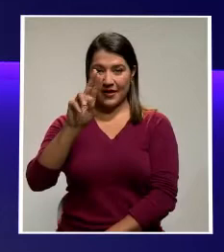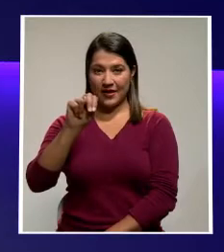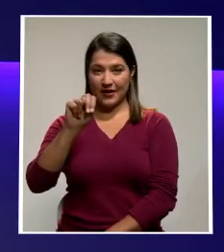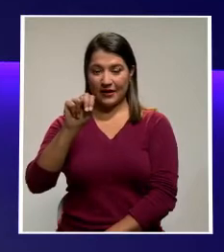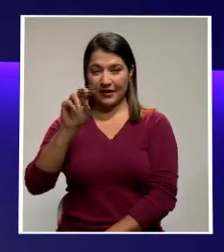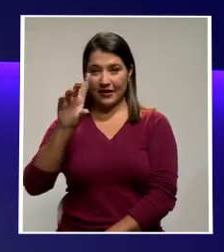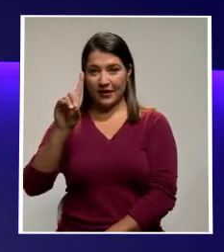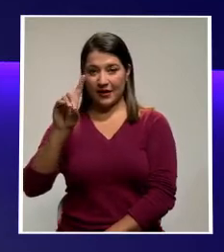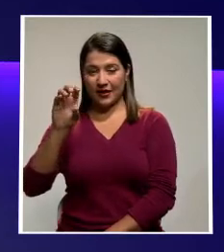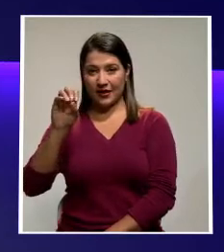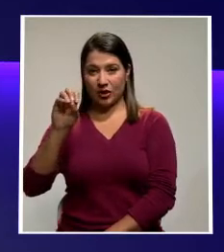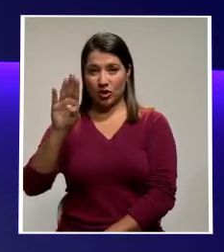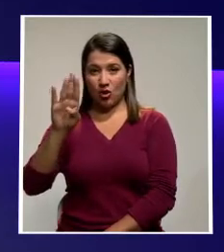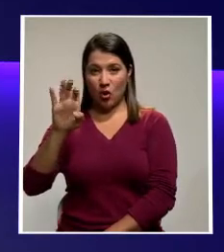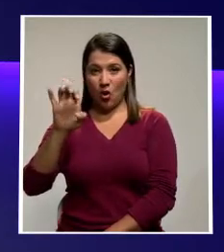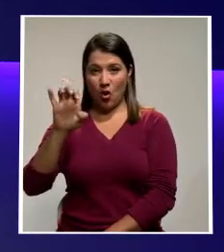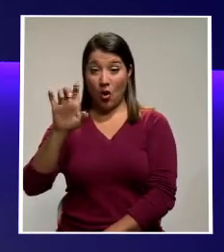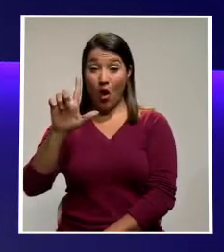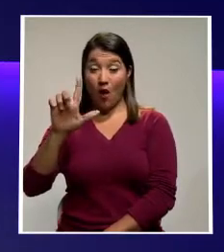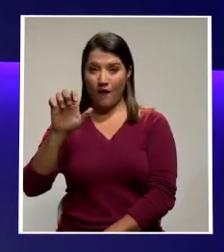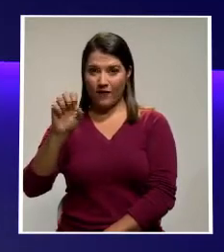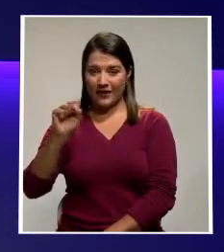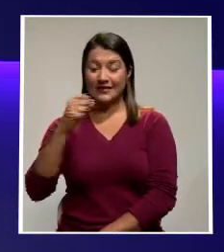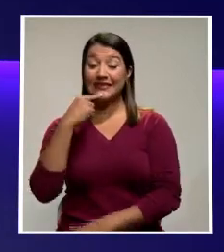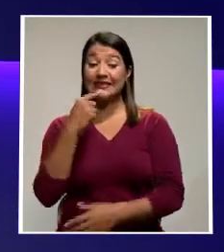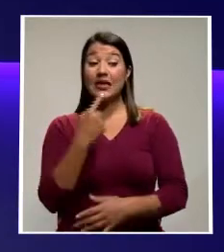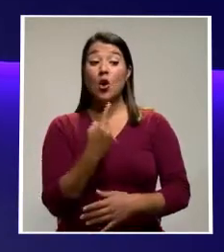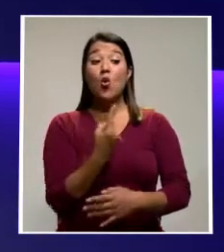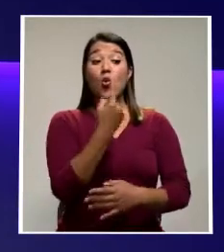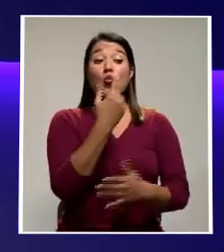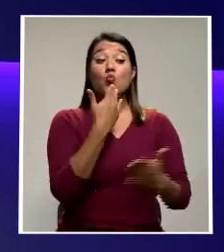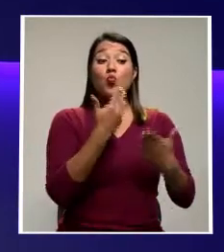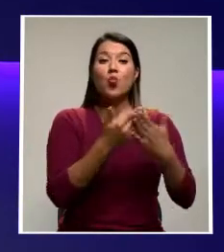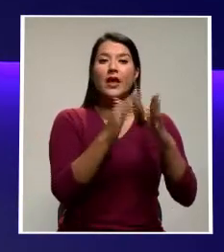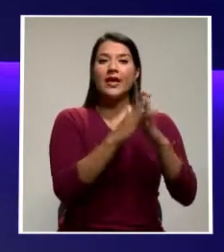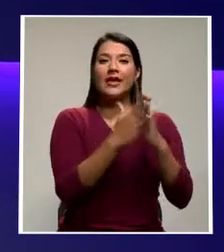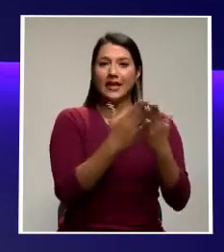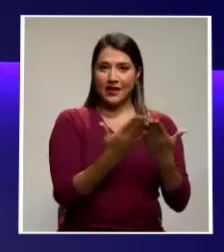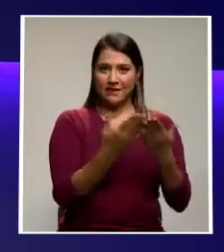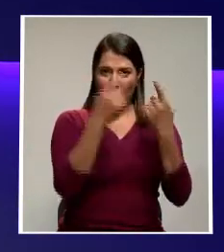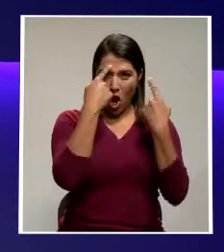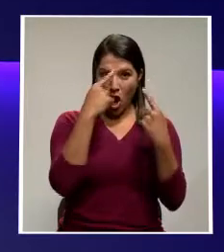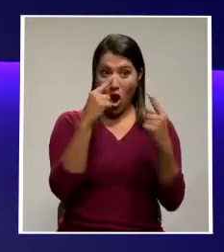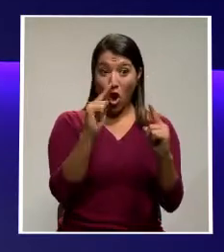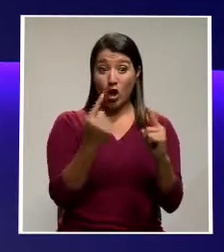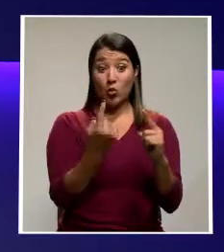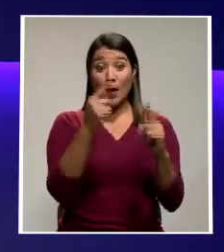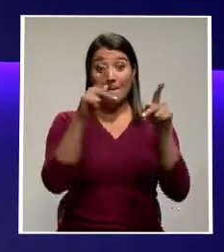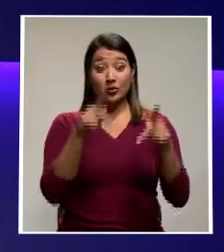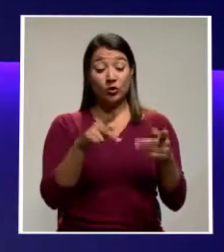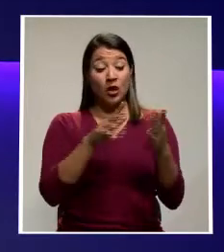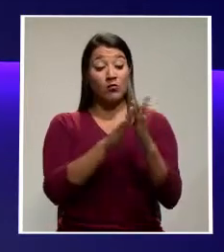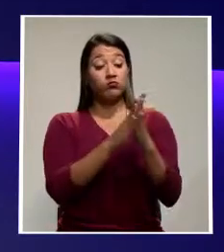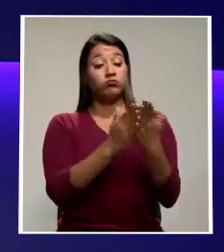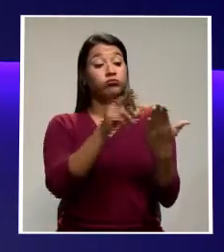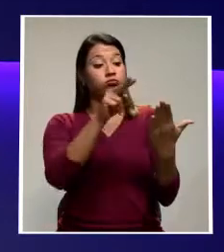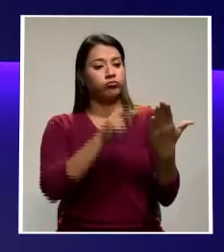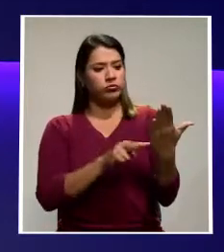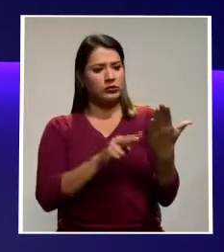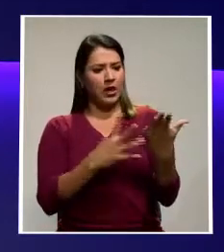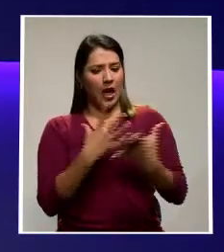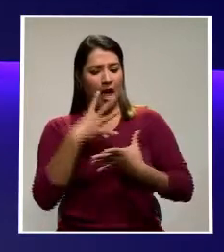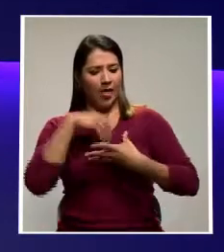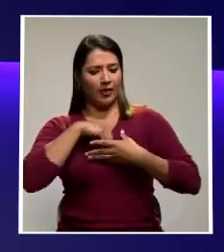intacto, sino que le lanza un reto para que algo se transforme dentro de él o en el mundo.